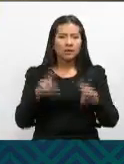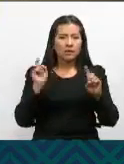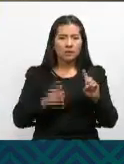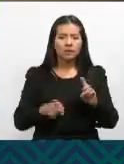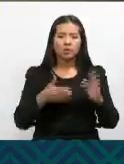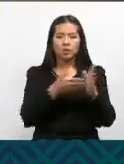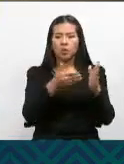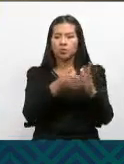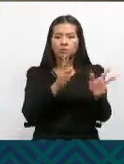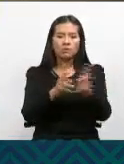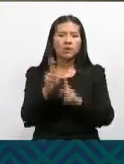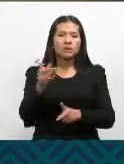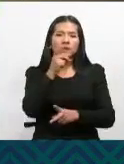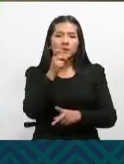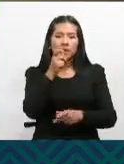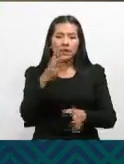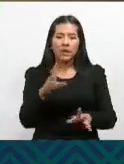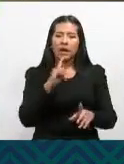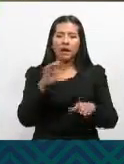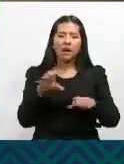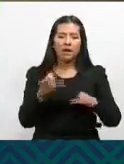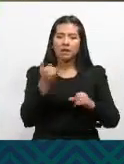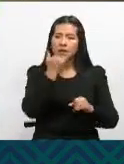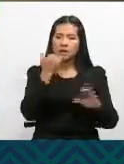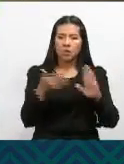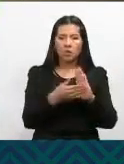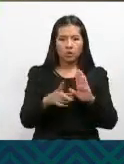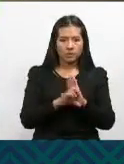personas que cometen estos ilícitos